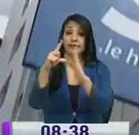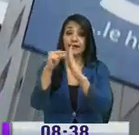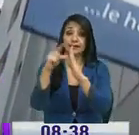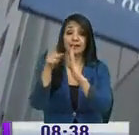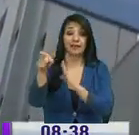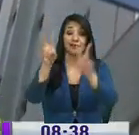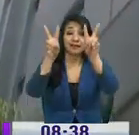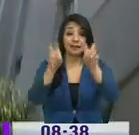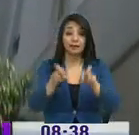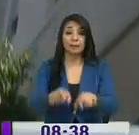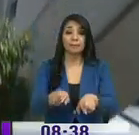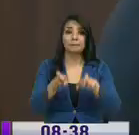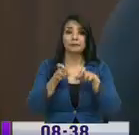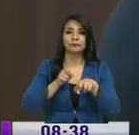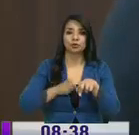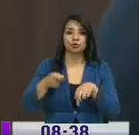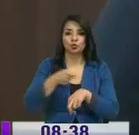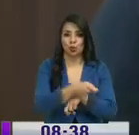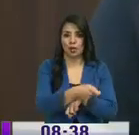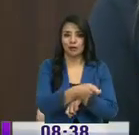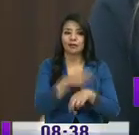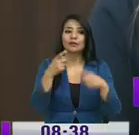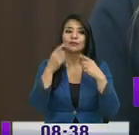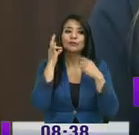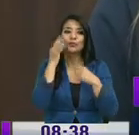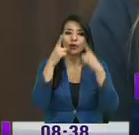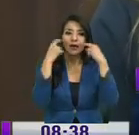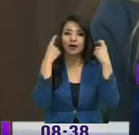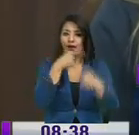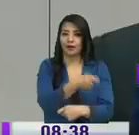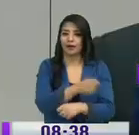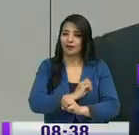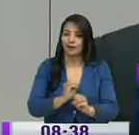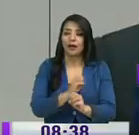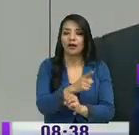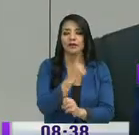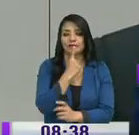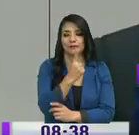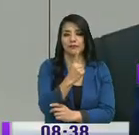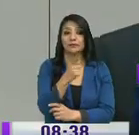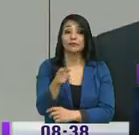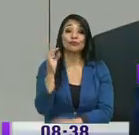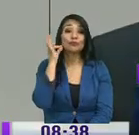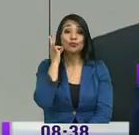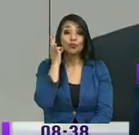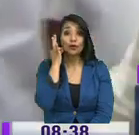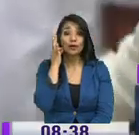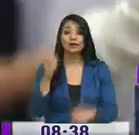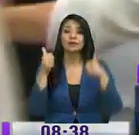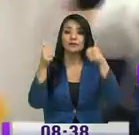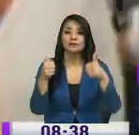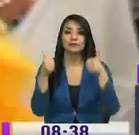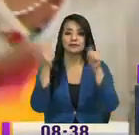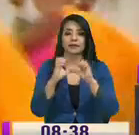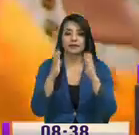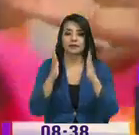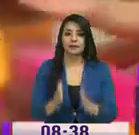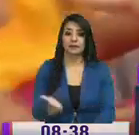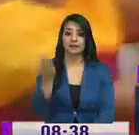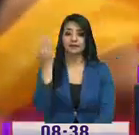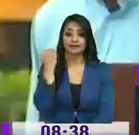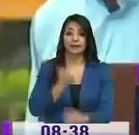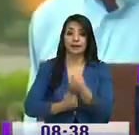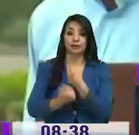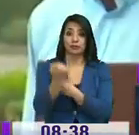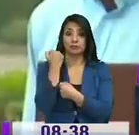en relación a los permisos sin sueldo otorgados a María Alejandra Vicuña, este mencionó que cuando Vicuña se postuló a asambleísta durante el periodo anterior,